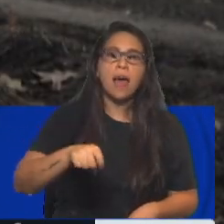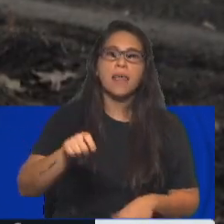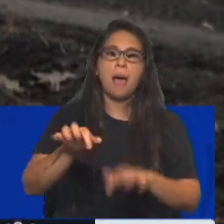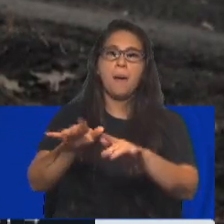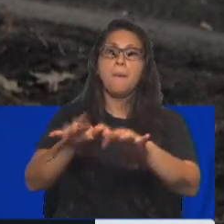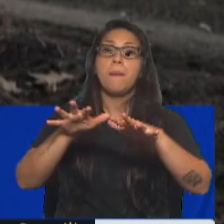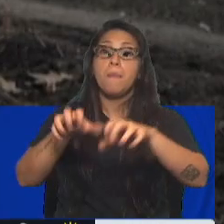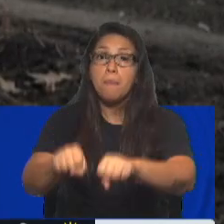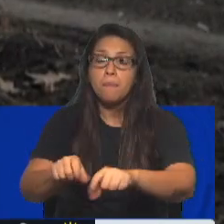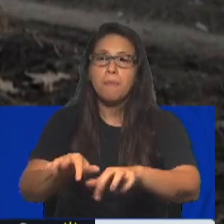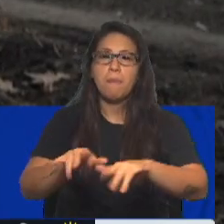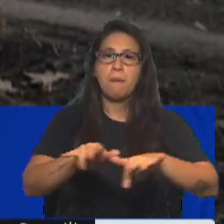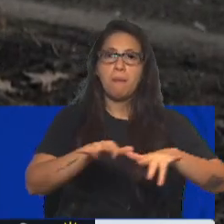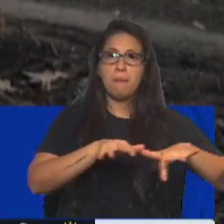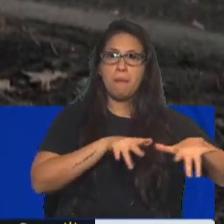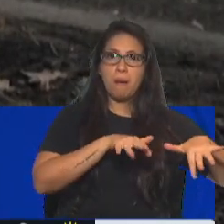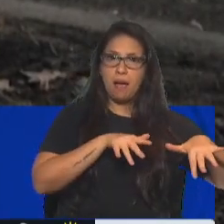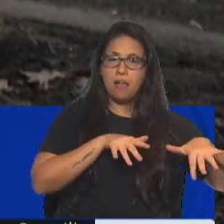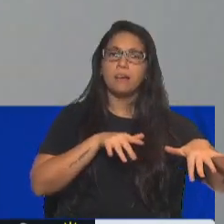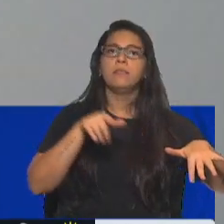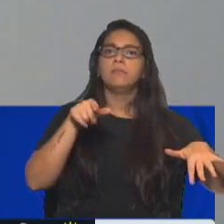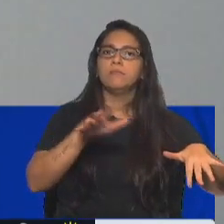de perder el control de las áreas que todavía ocupan.